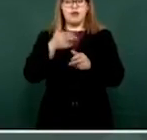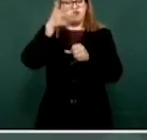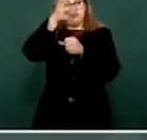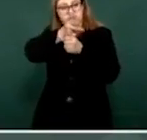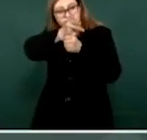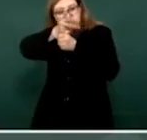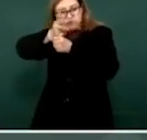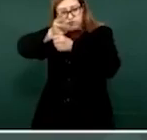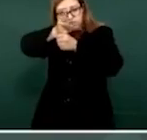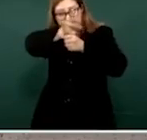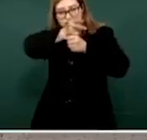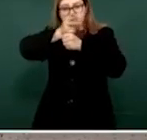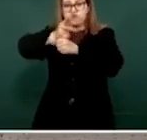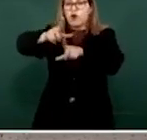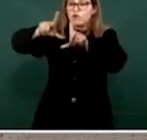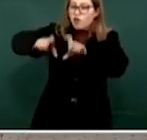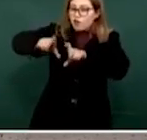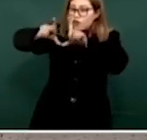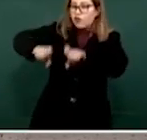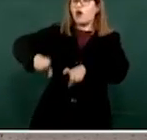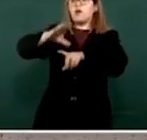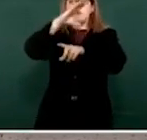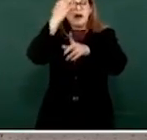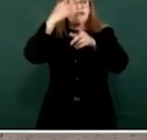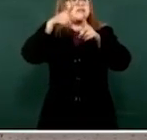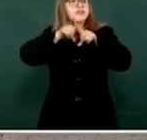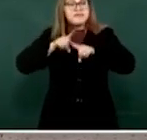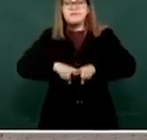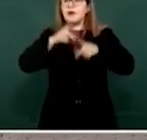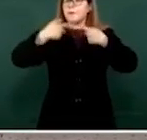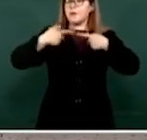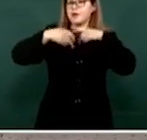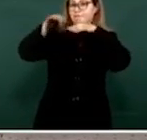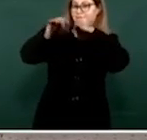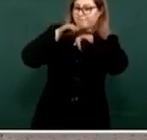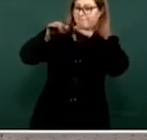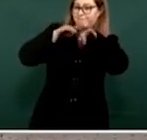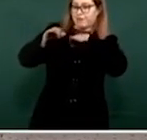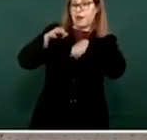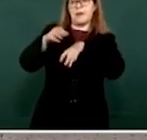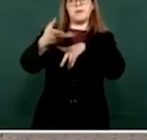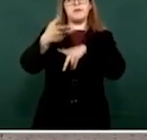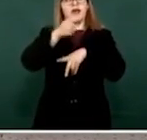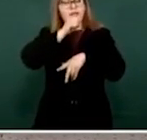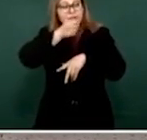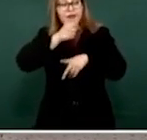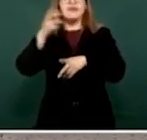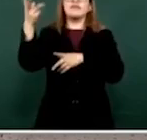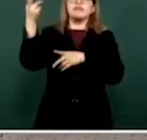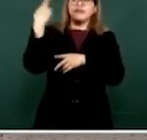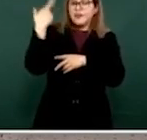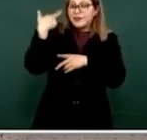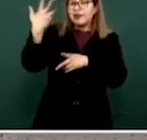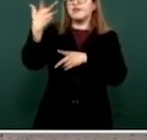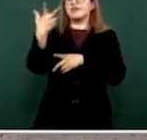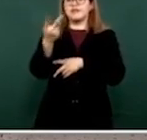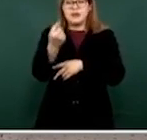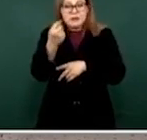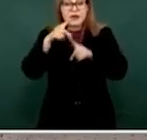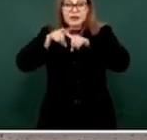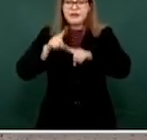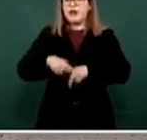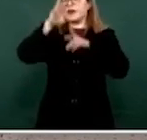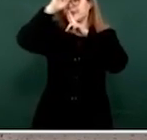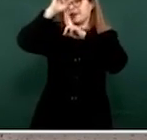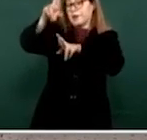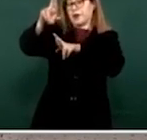camarógrafos, fotógrafos, los trabajadores de los medios, que siempre vamos a respetar. Si